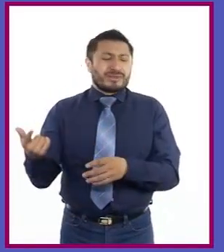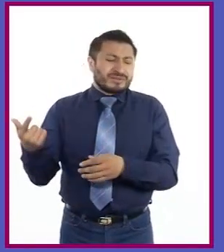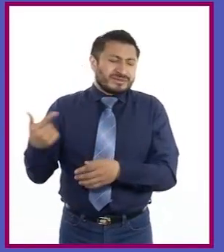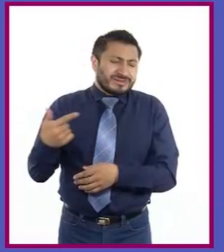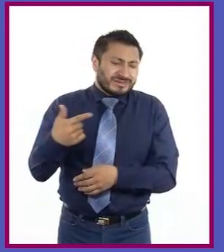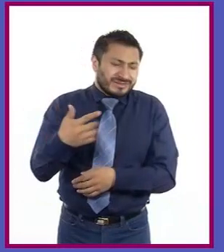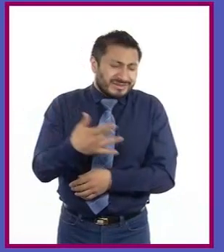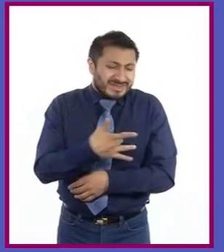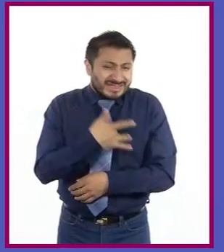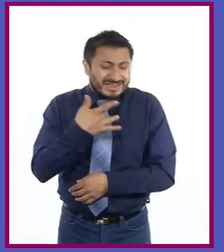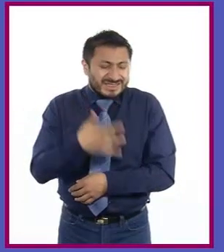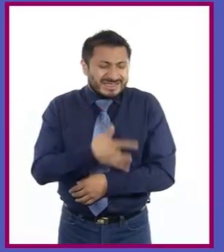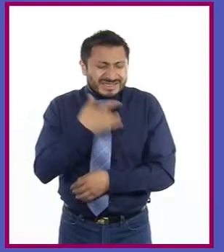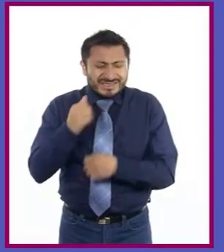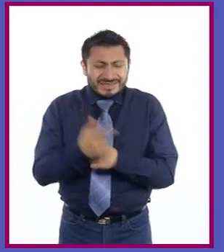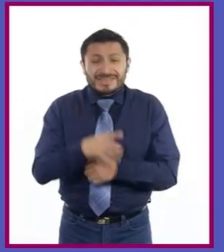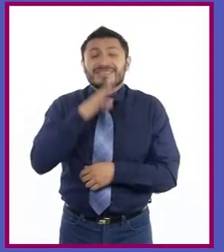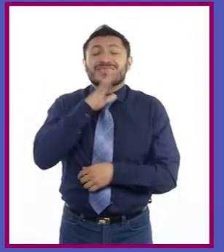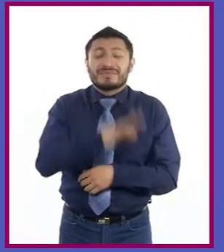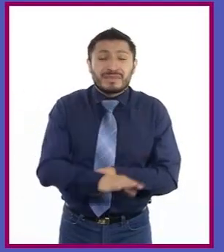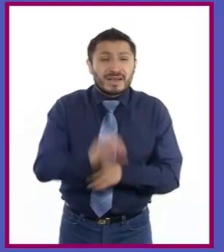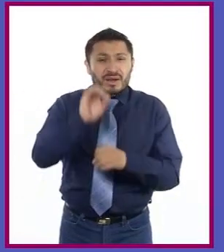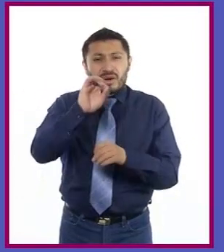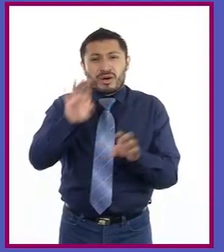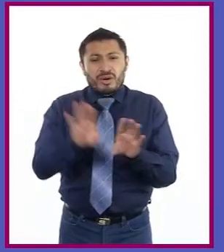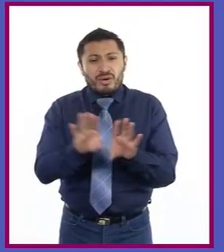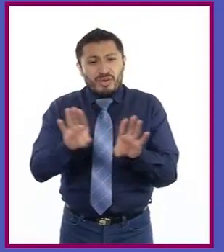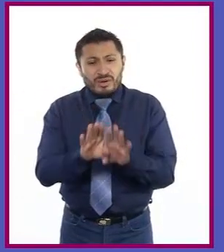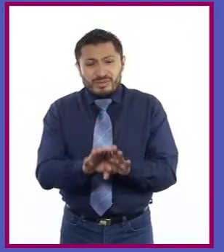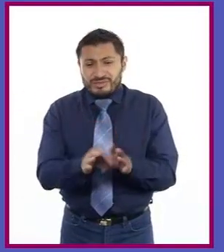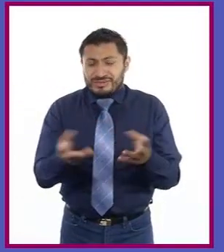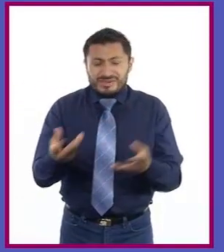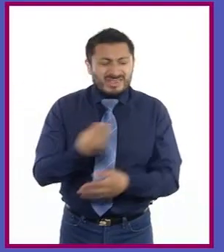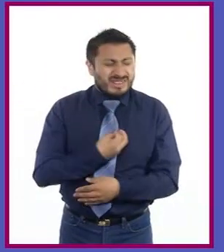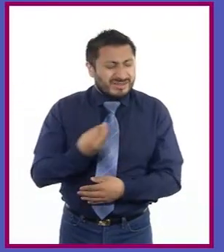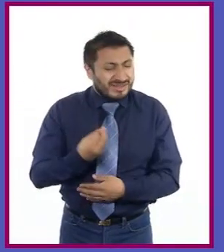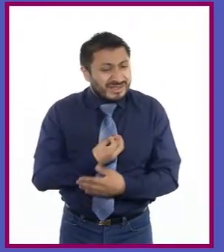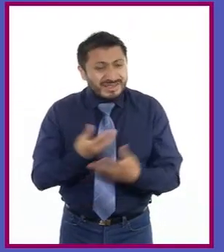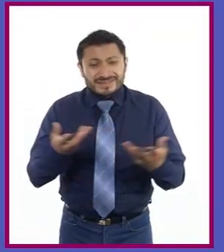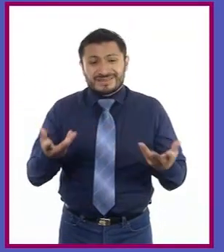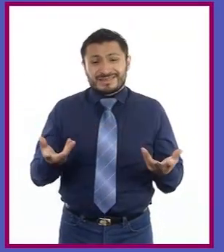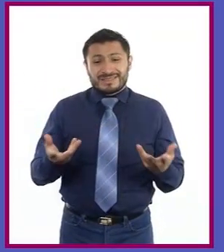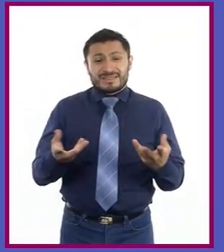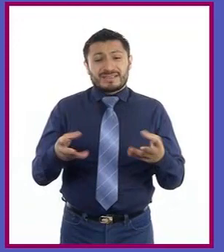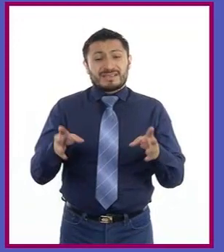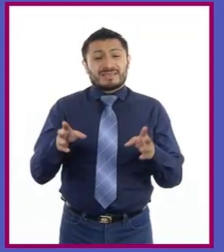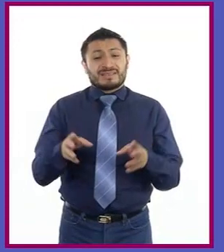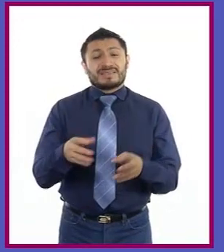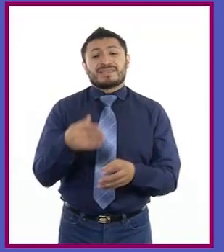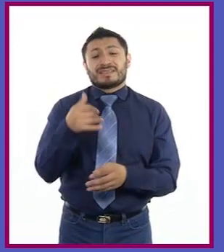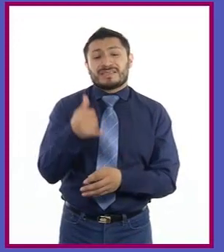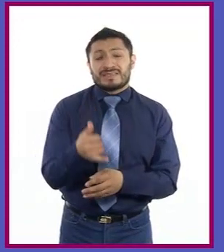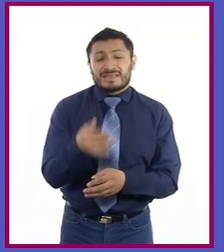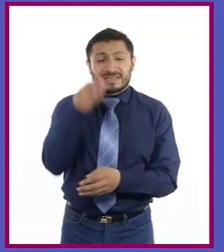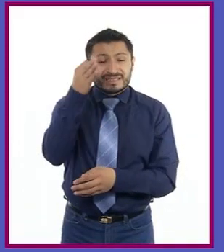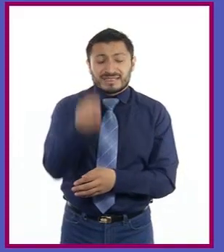los brazos a este torrente de calamidades y darlas fin con atrevida resistencia?